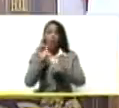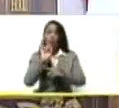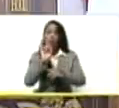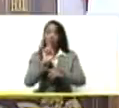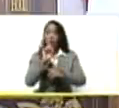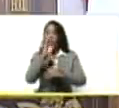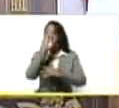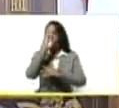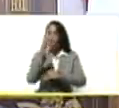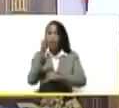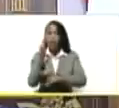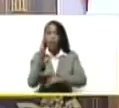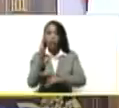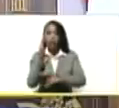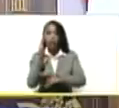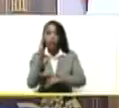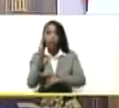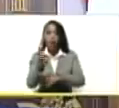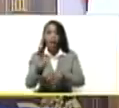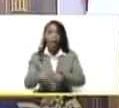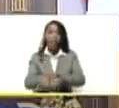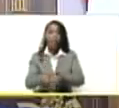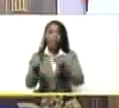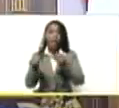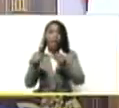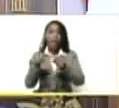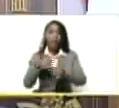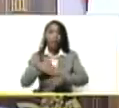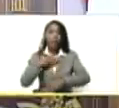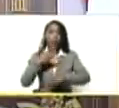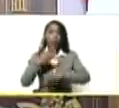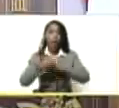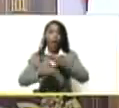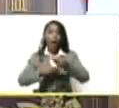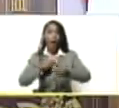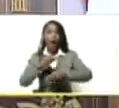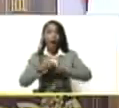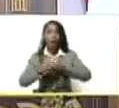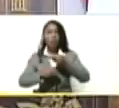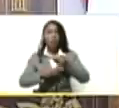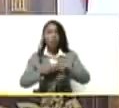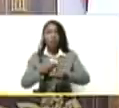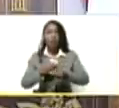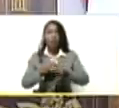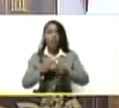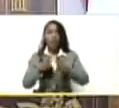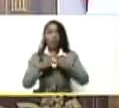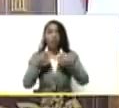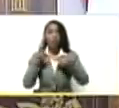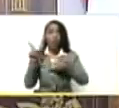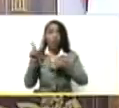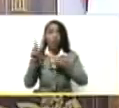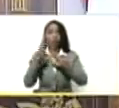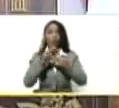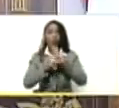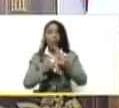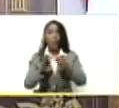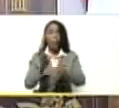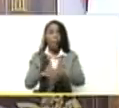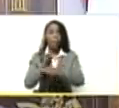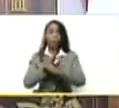yo solamente le digo han hecho sufrir al pueblo han creado penuria dolores y sacrificios